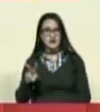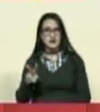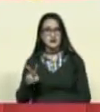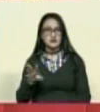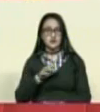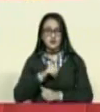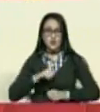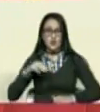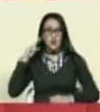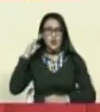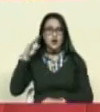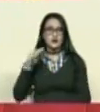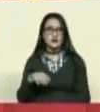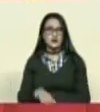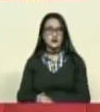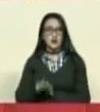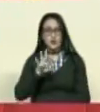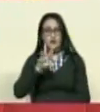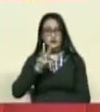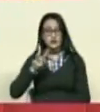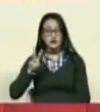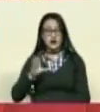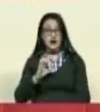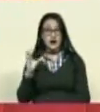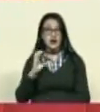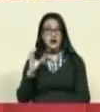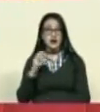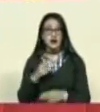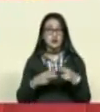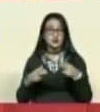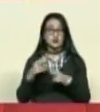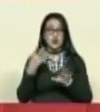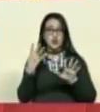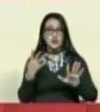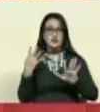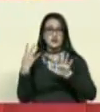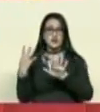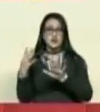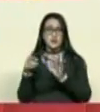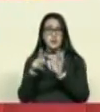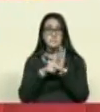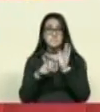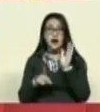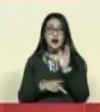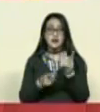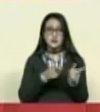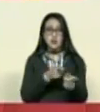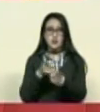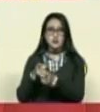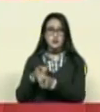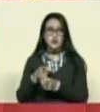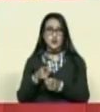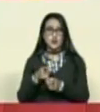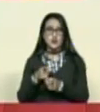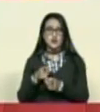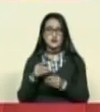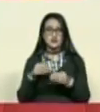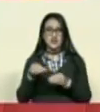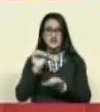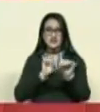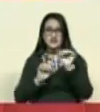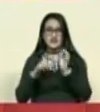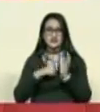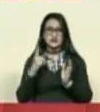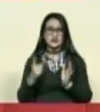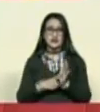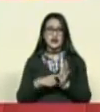de la Guardia Nacional Bolivariana 433 Caracas. Construcción de 99 parques de armas para las áreas de defensa